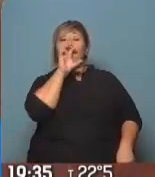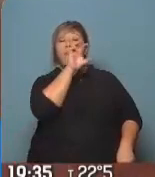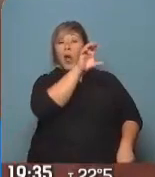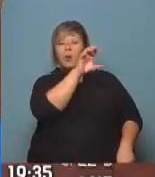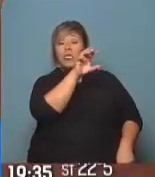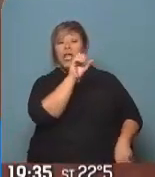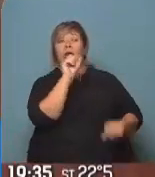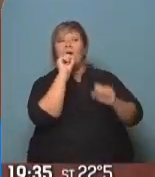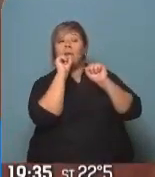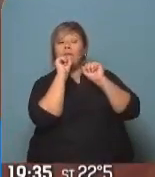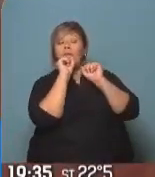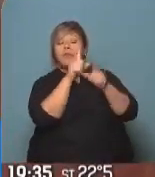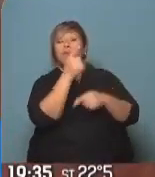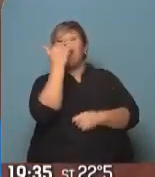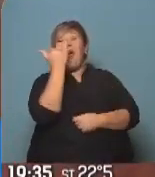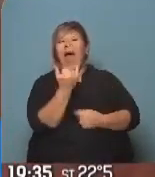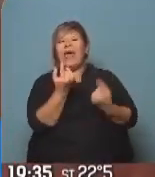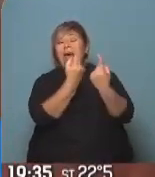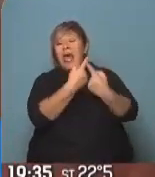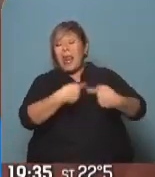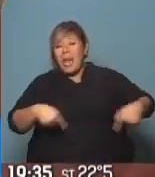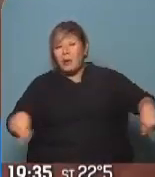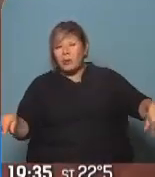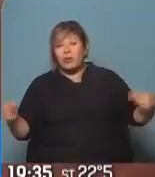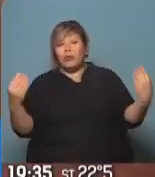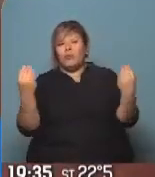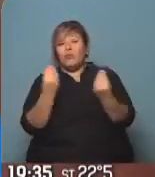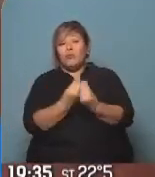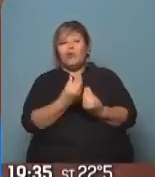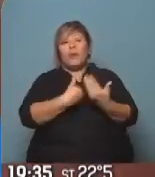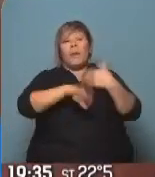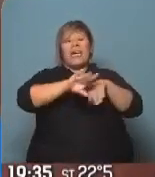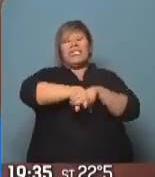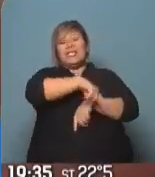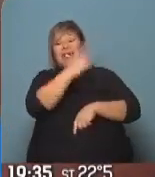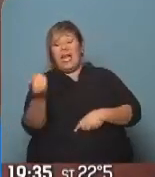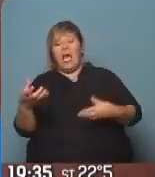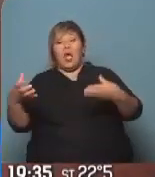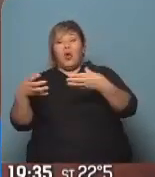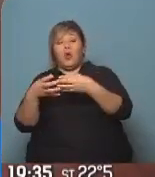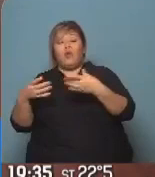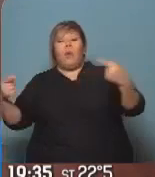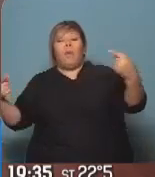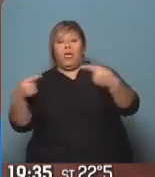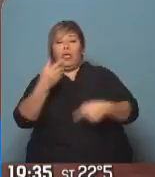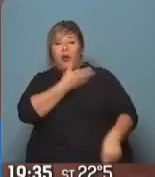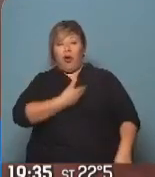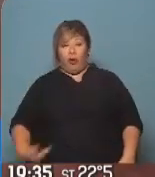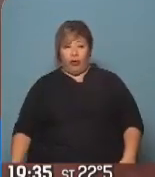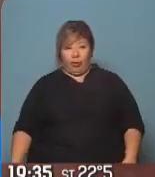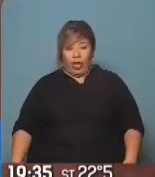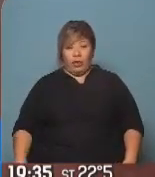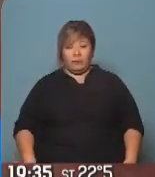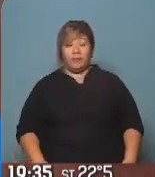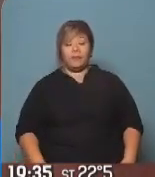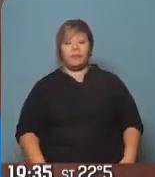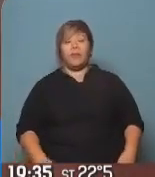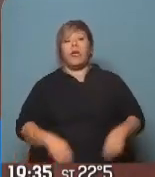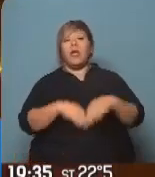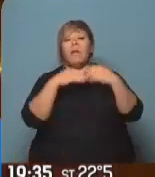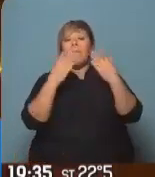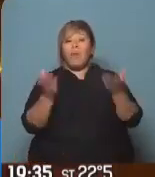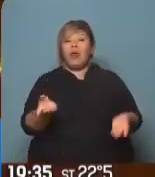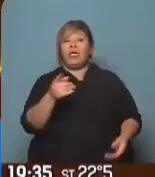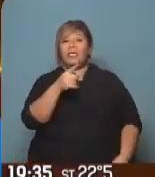de recursos muy superiores a los de las oposiciones a nivel provincial, los que hace que tengan muchas